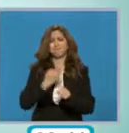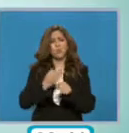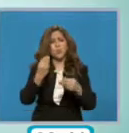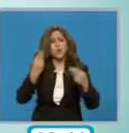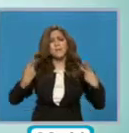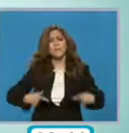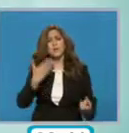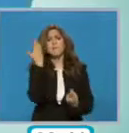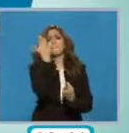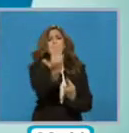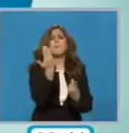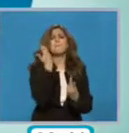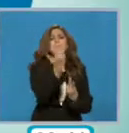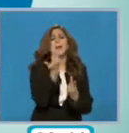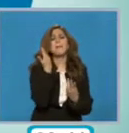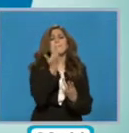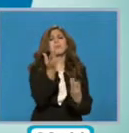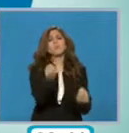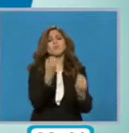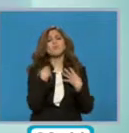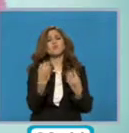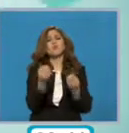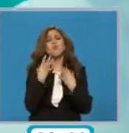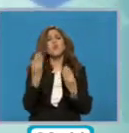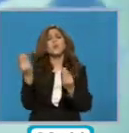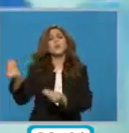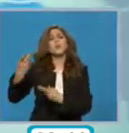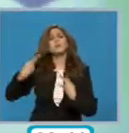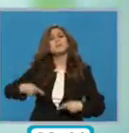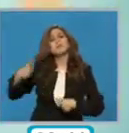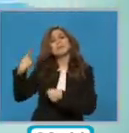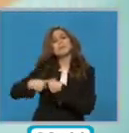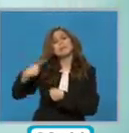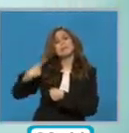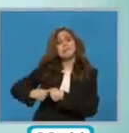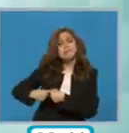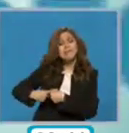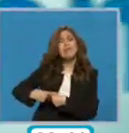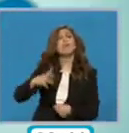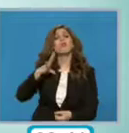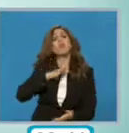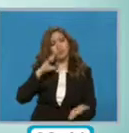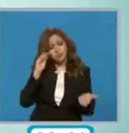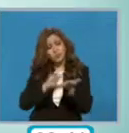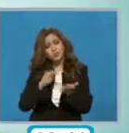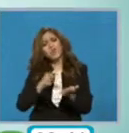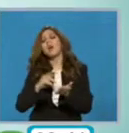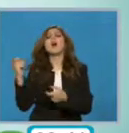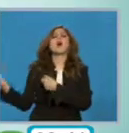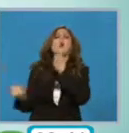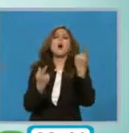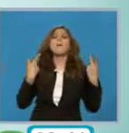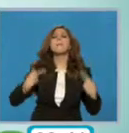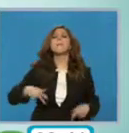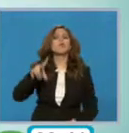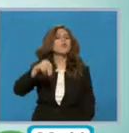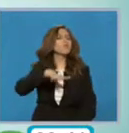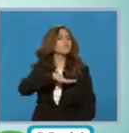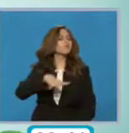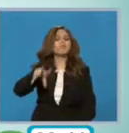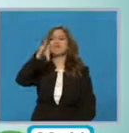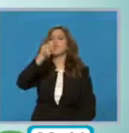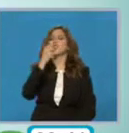la tan pequeña oferta que existe. Todavía existe mucha negativa y es lo que